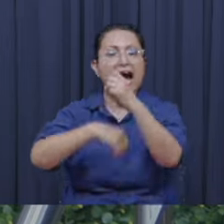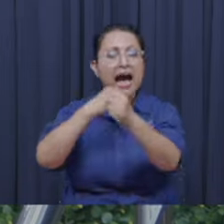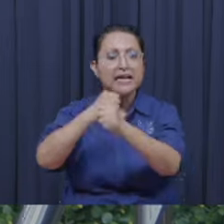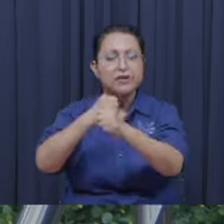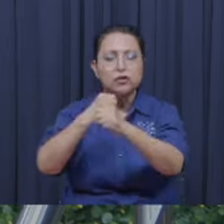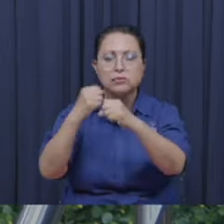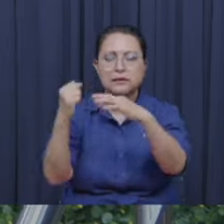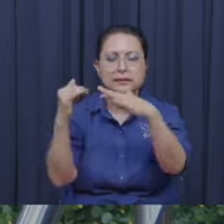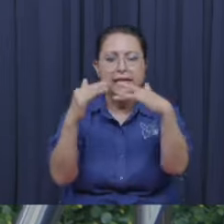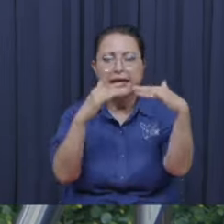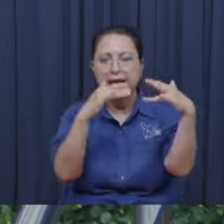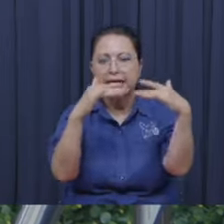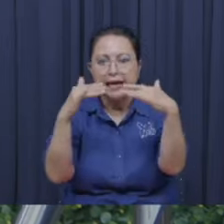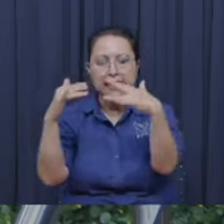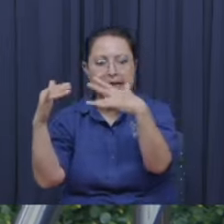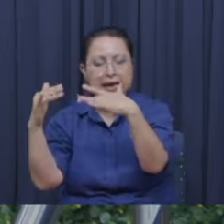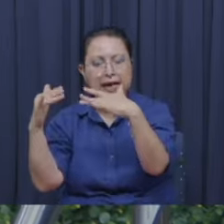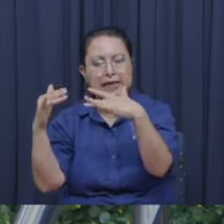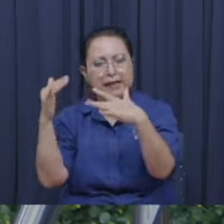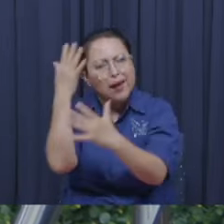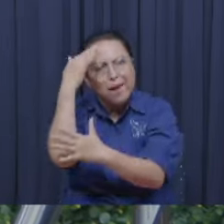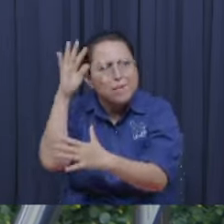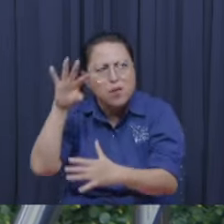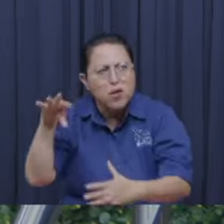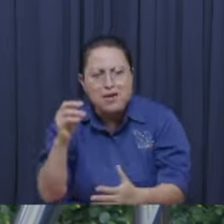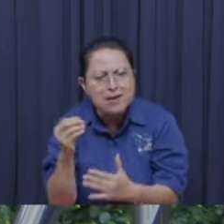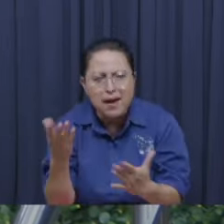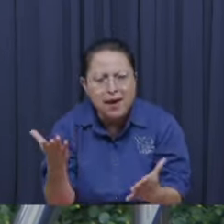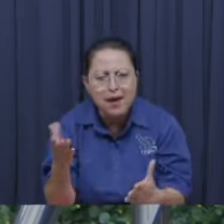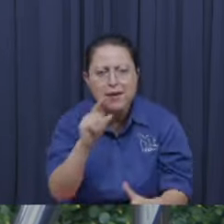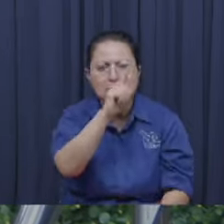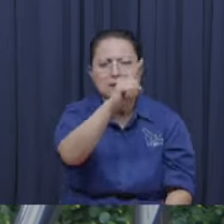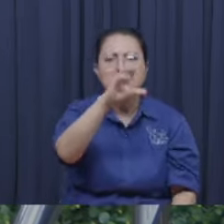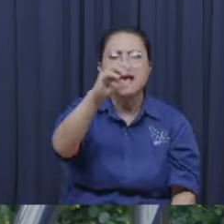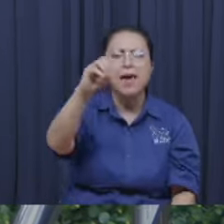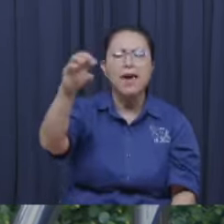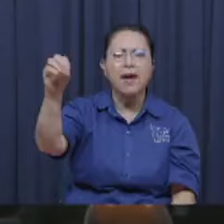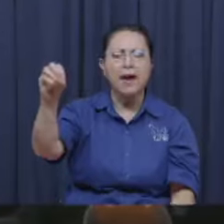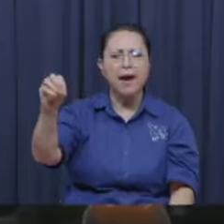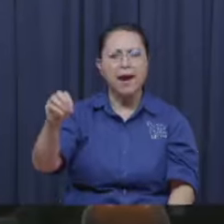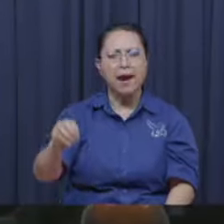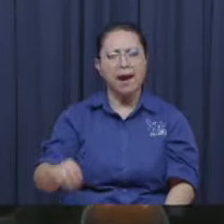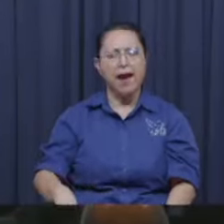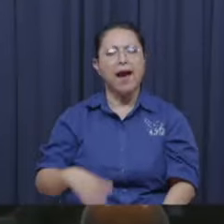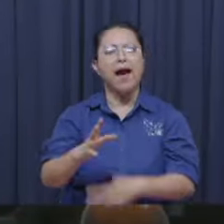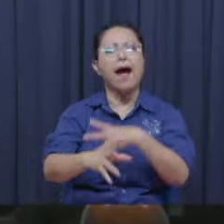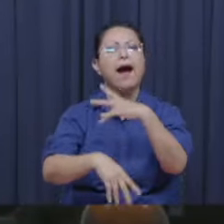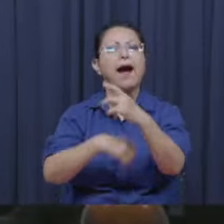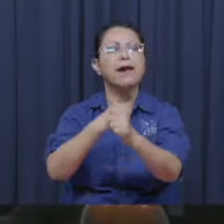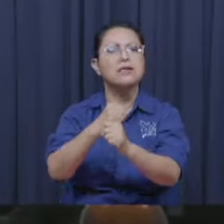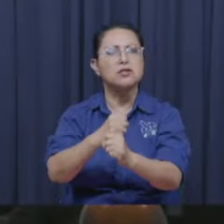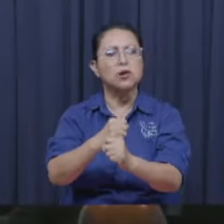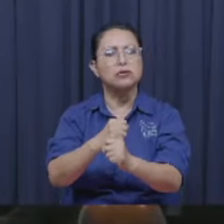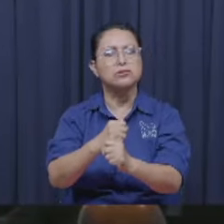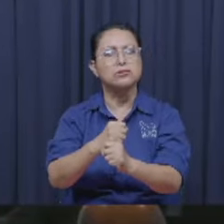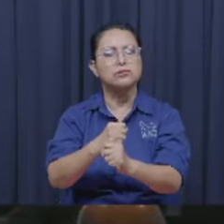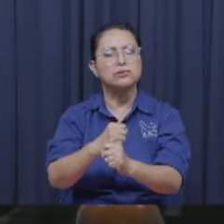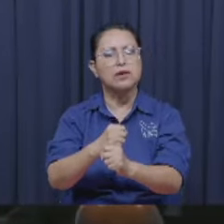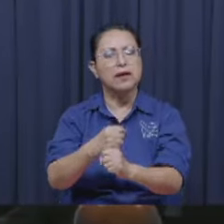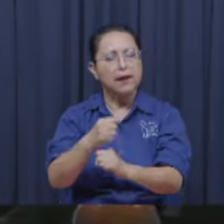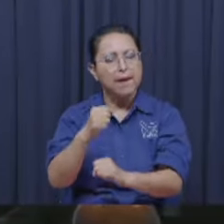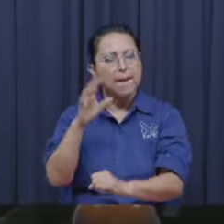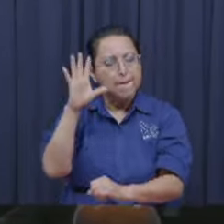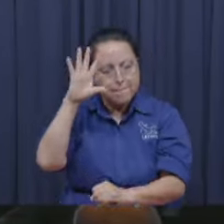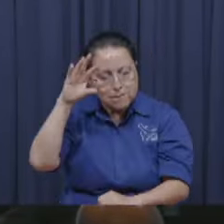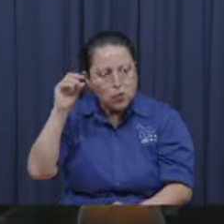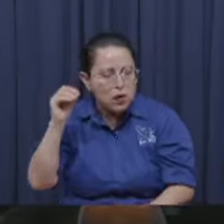A ver, ¿alguien tiene una sospecha por qué le pusieron la guerra de los 100 años? Ya sé, porque duró una semana.